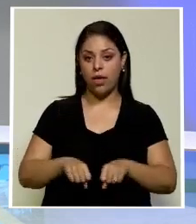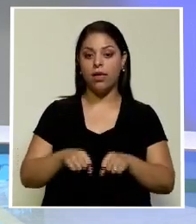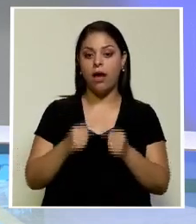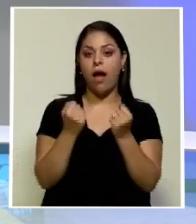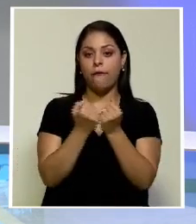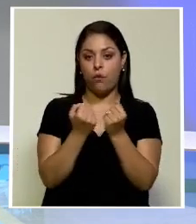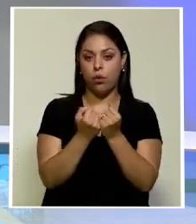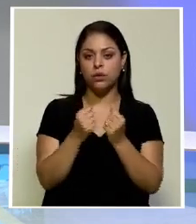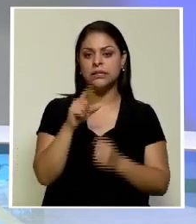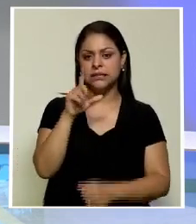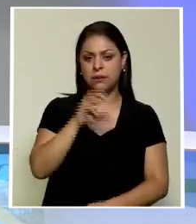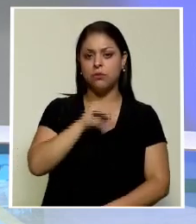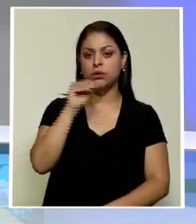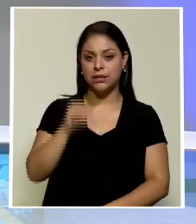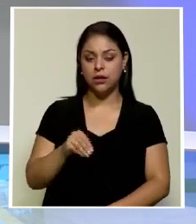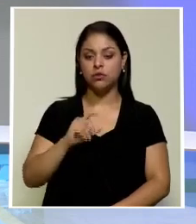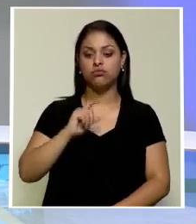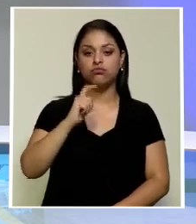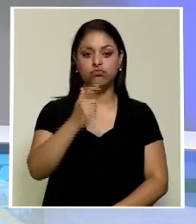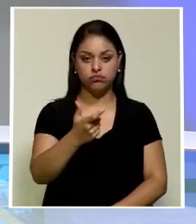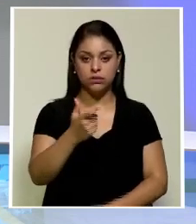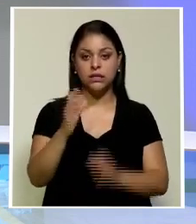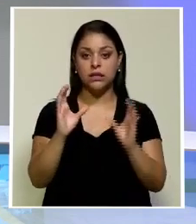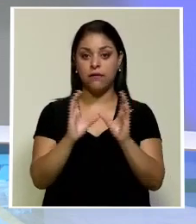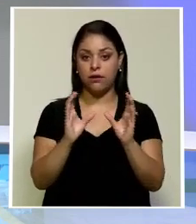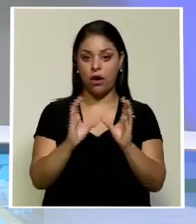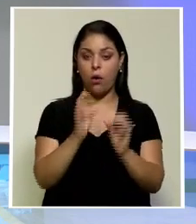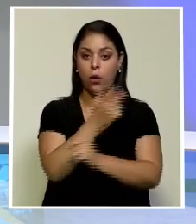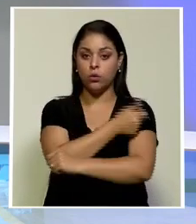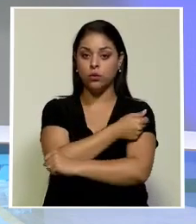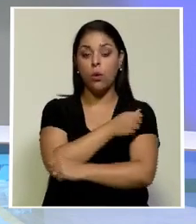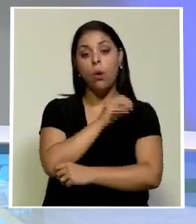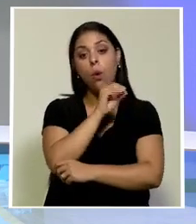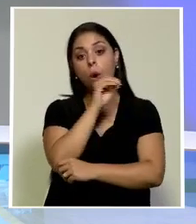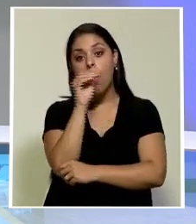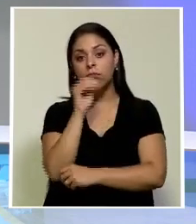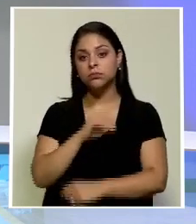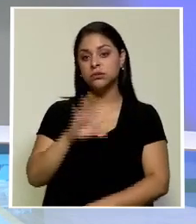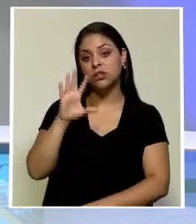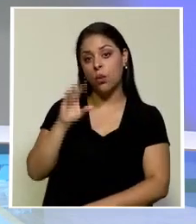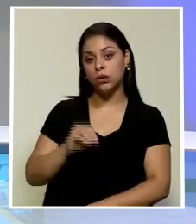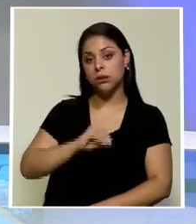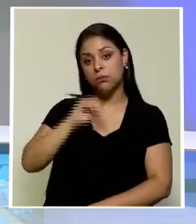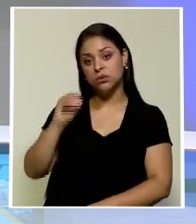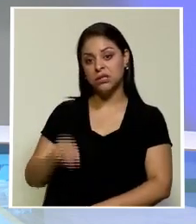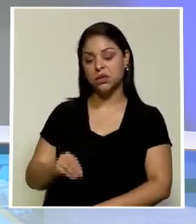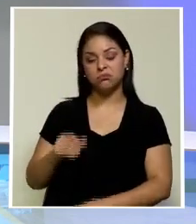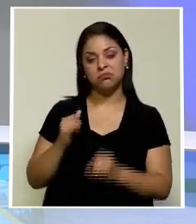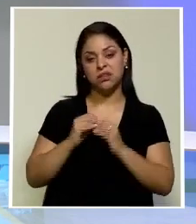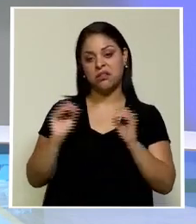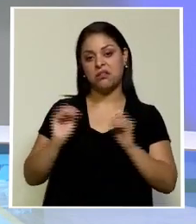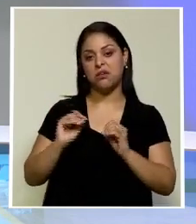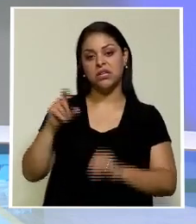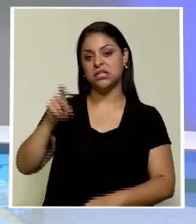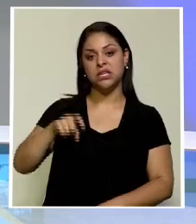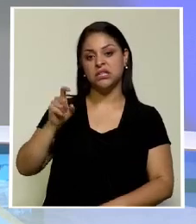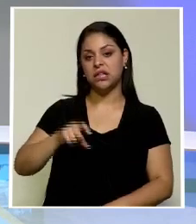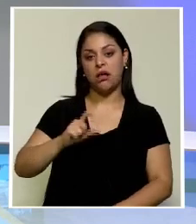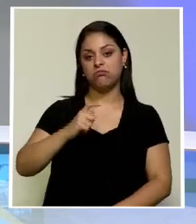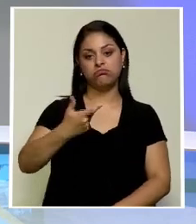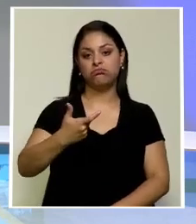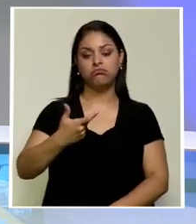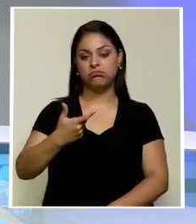100% exigiendo certificado de vacunación o elegir una modalidad del 50% sin requerimiento del esquema